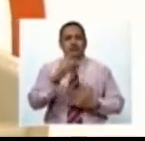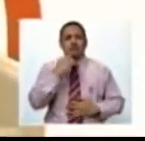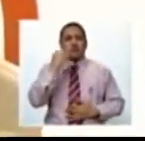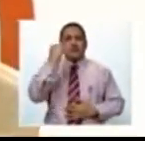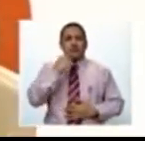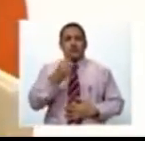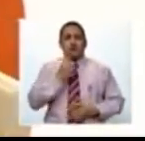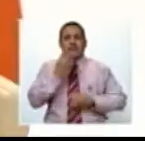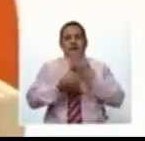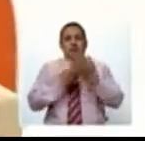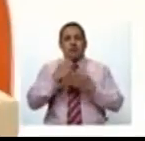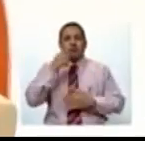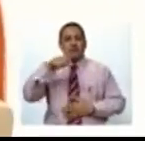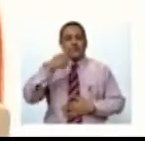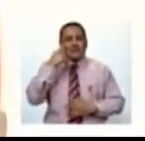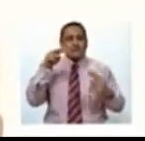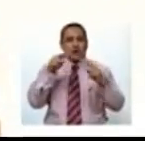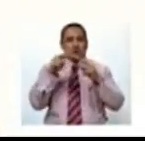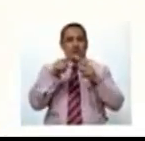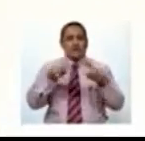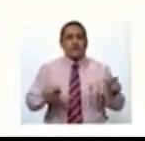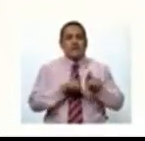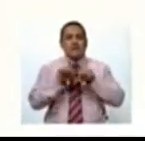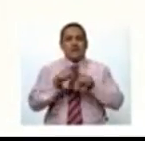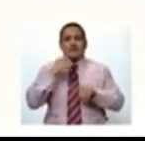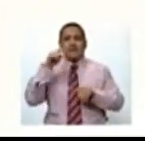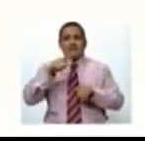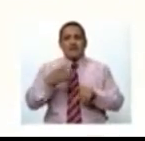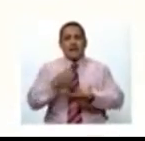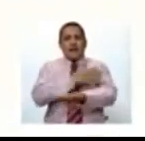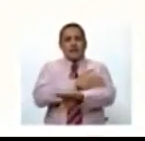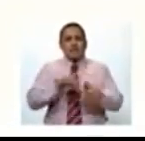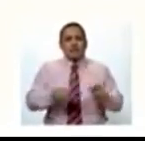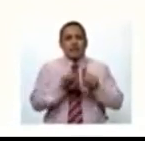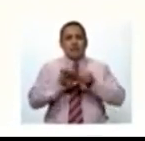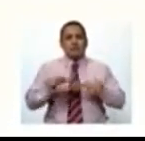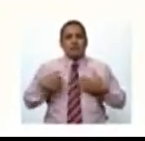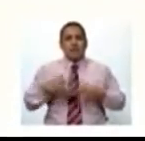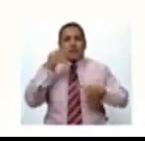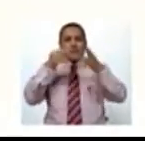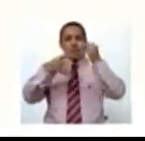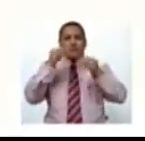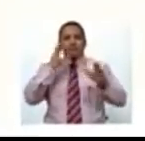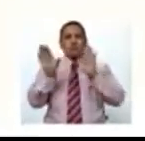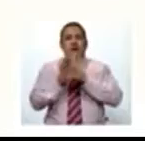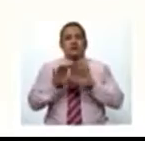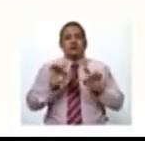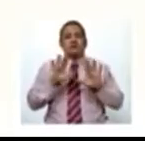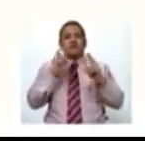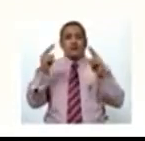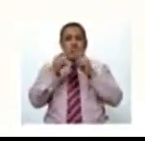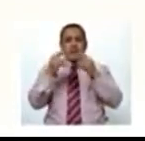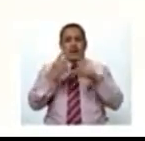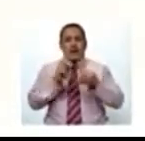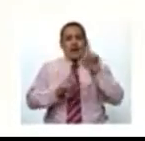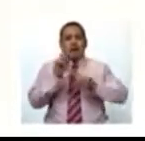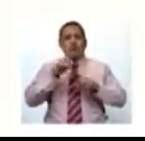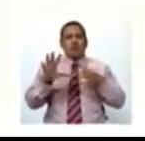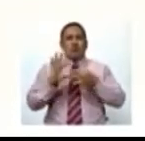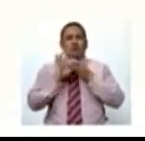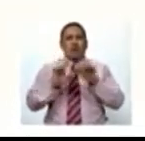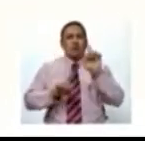porque es información que usted necesita conocer y además necesita también poder manejar. Por ejemplo, si se encuentra involucrado